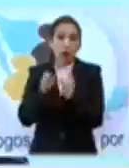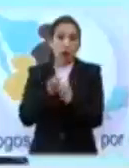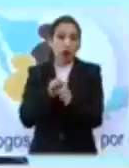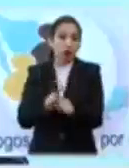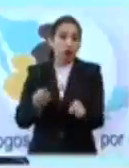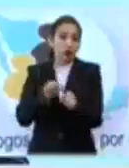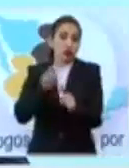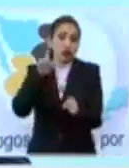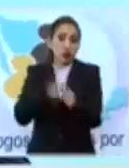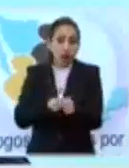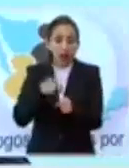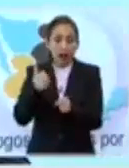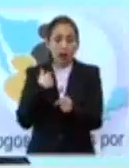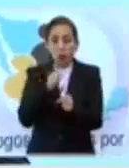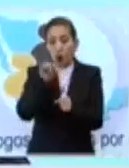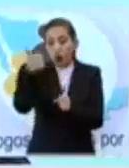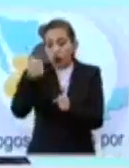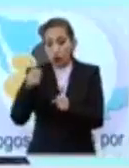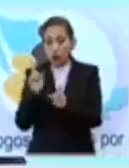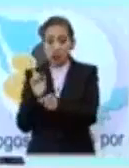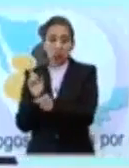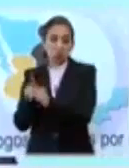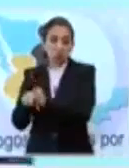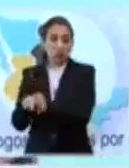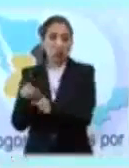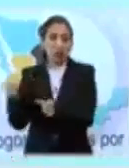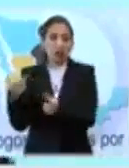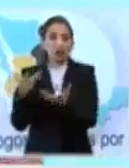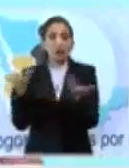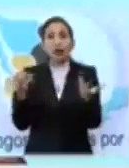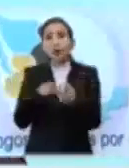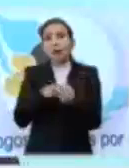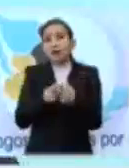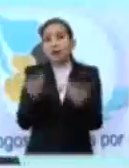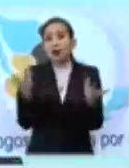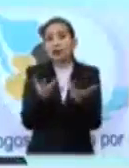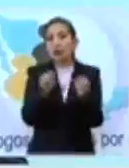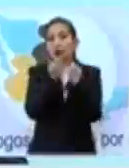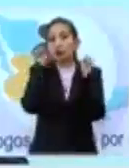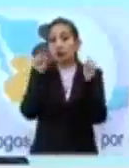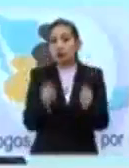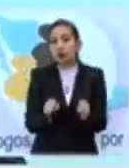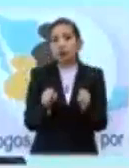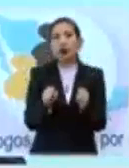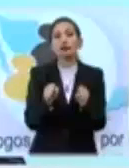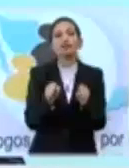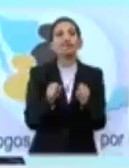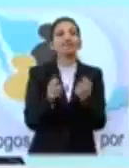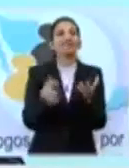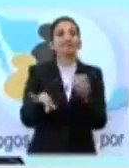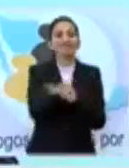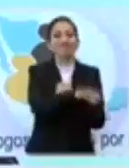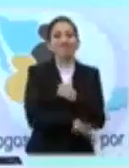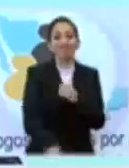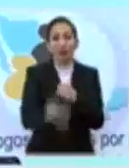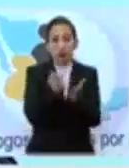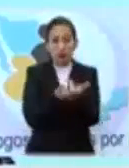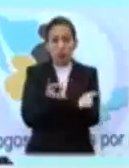que surgían en esos años, y se empezó a crear un sistema dual.